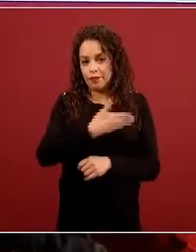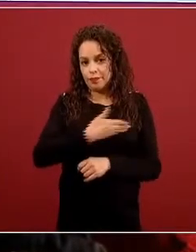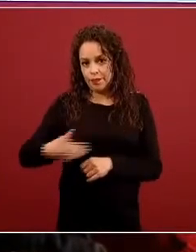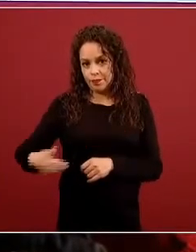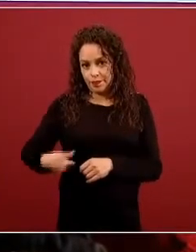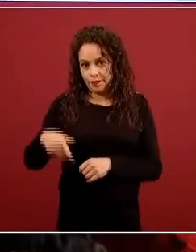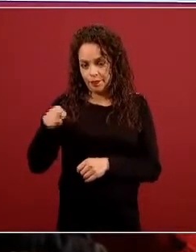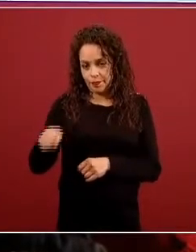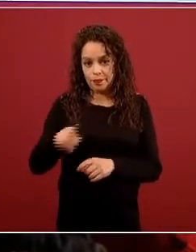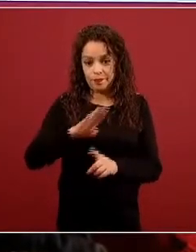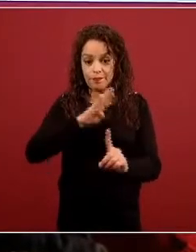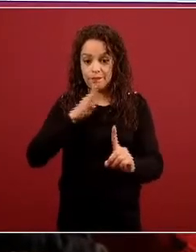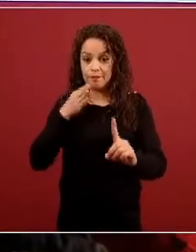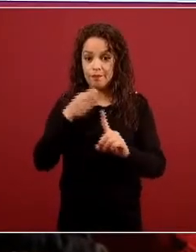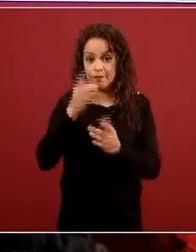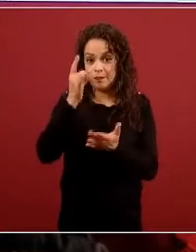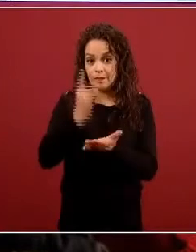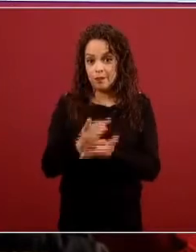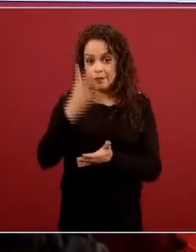sitio específico,